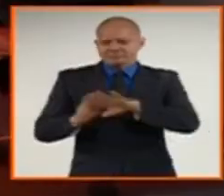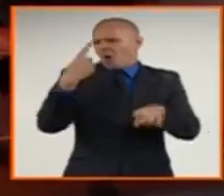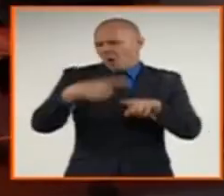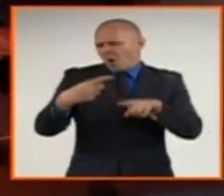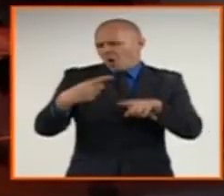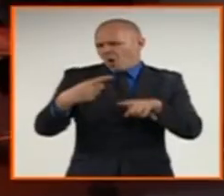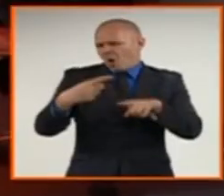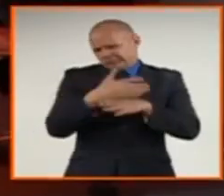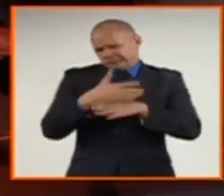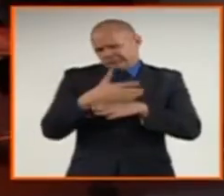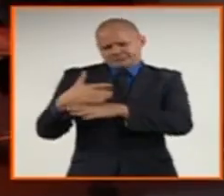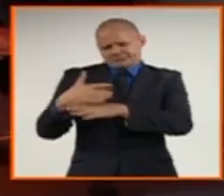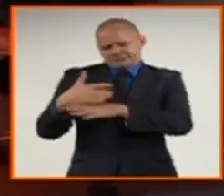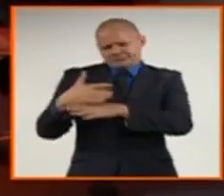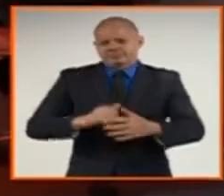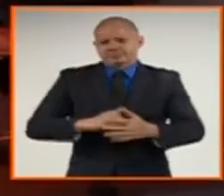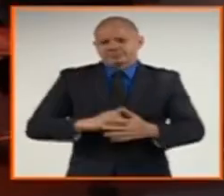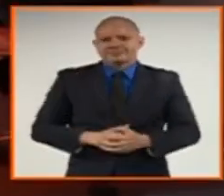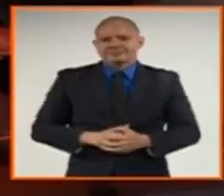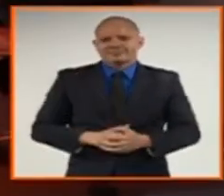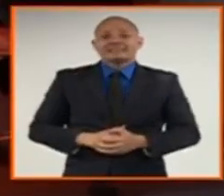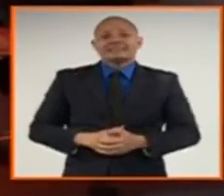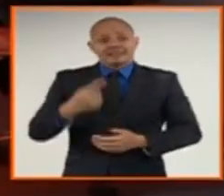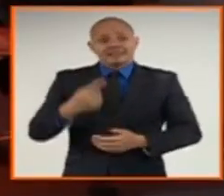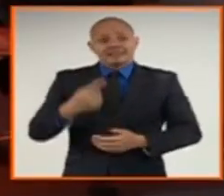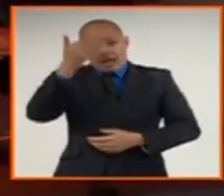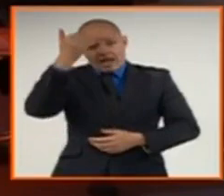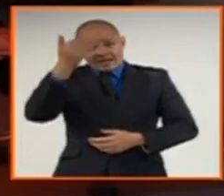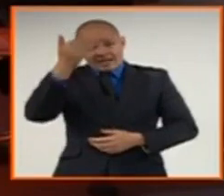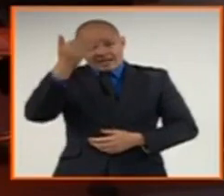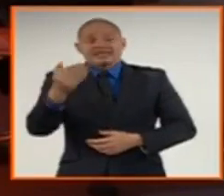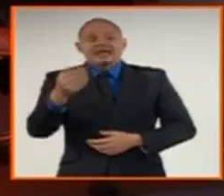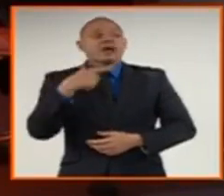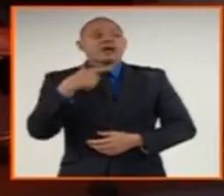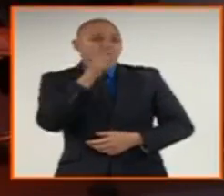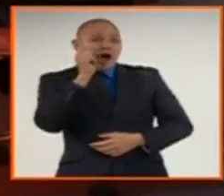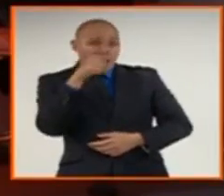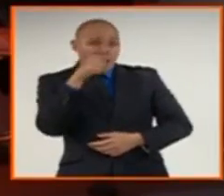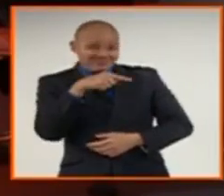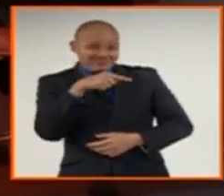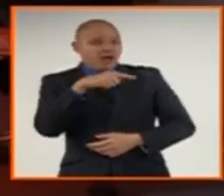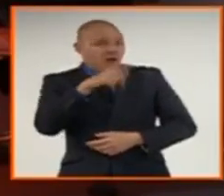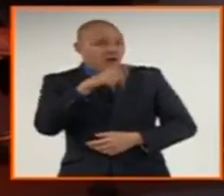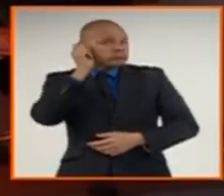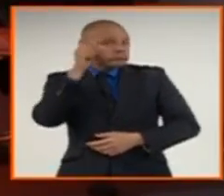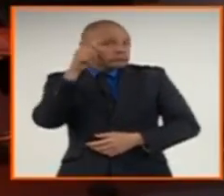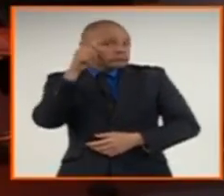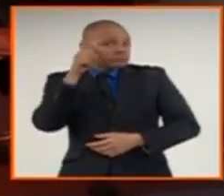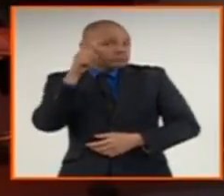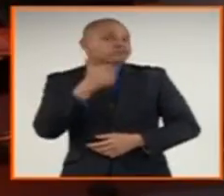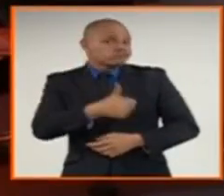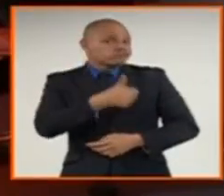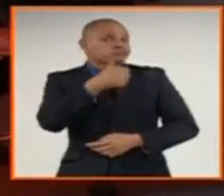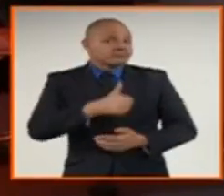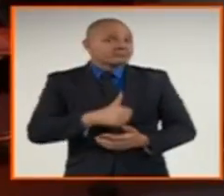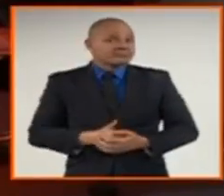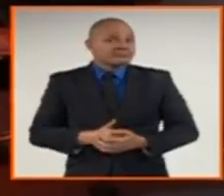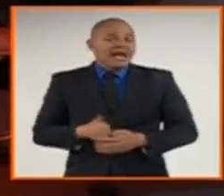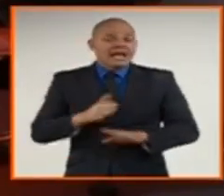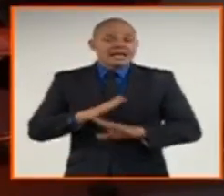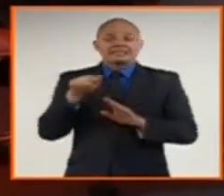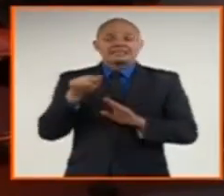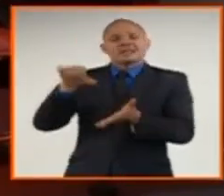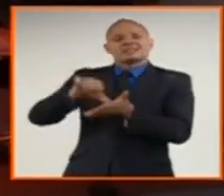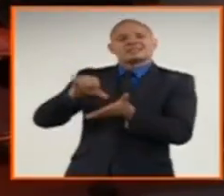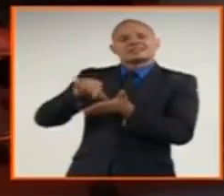idea y de toda la genialidad del desarrollo de esta vacuna, bueno, de conjunto las dos instituciones, dada la experiencia del CGB en producción